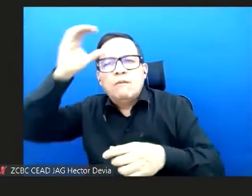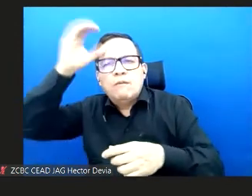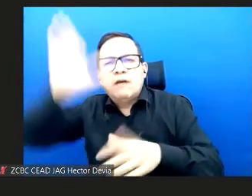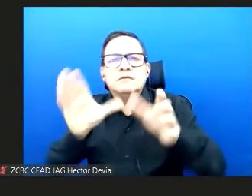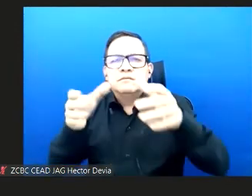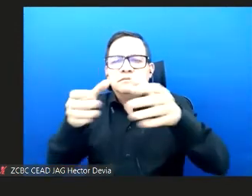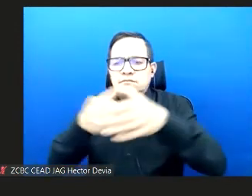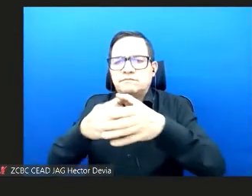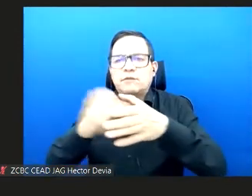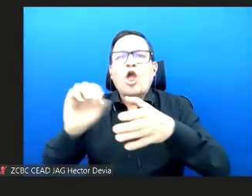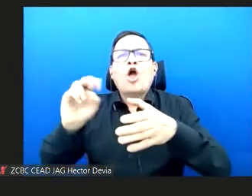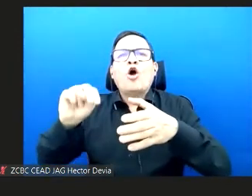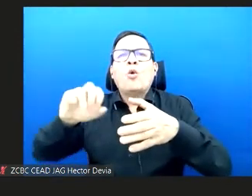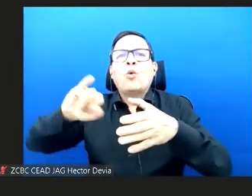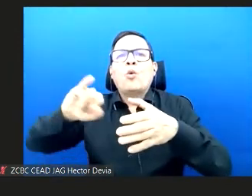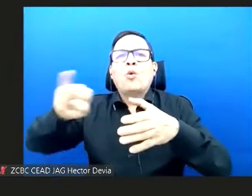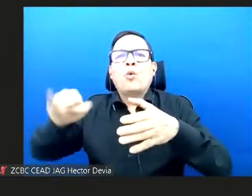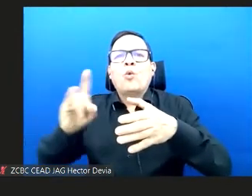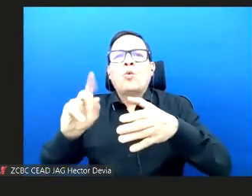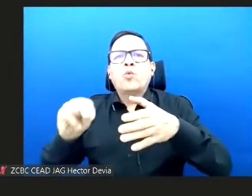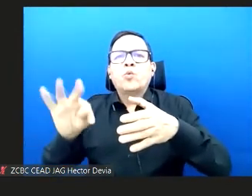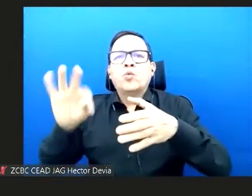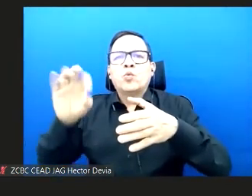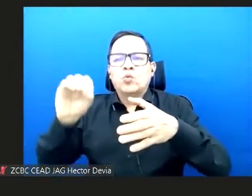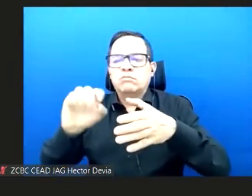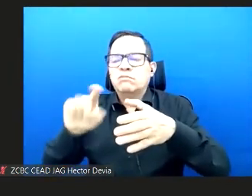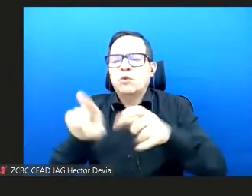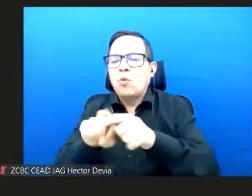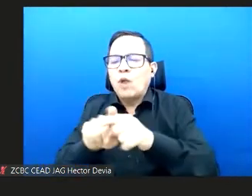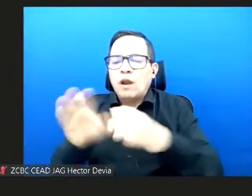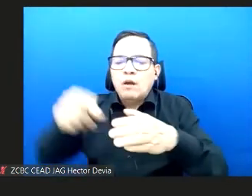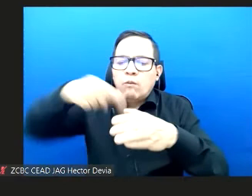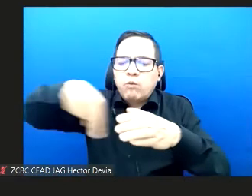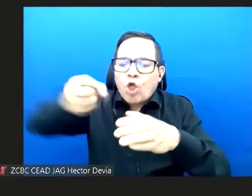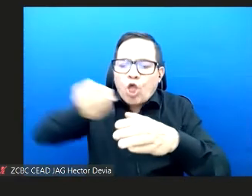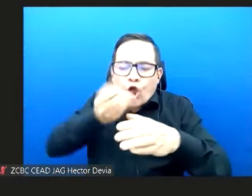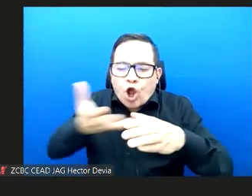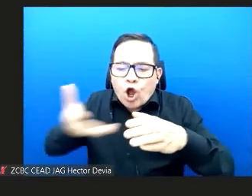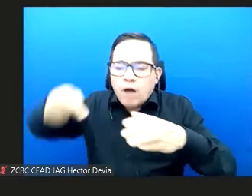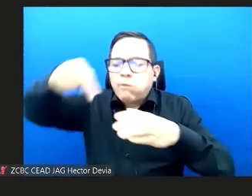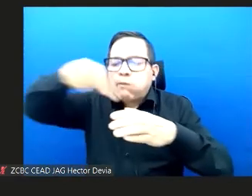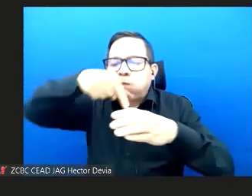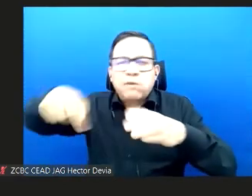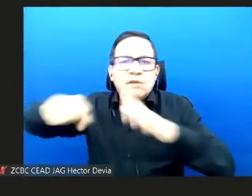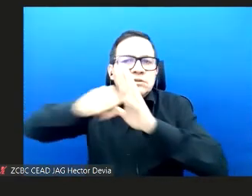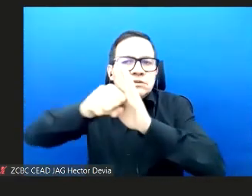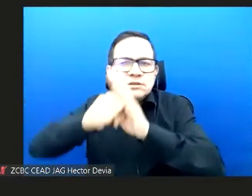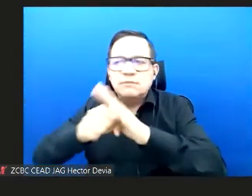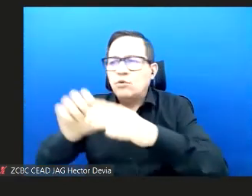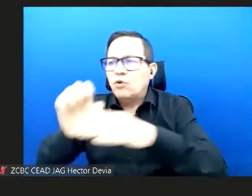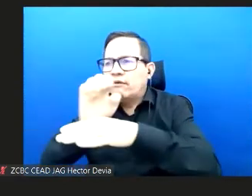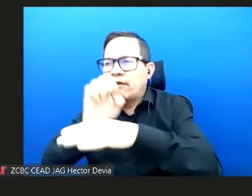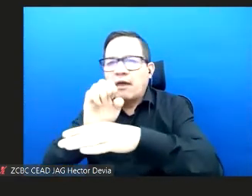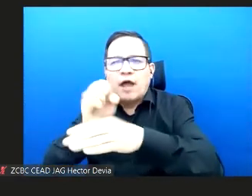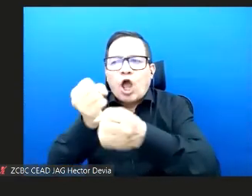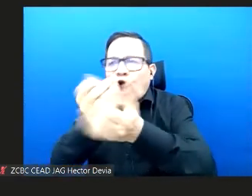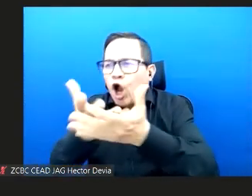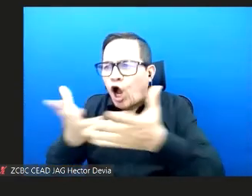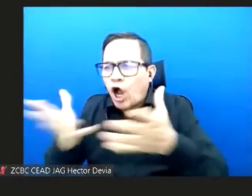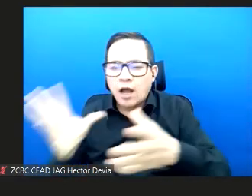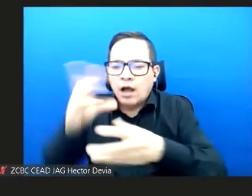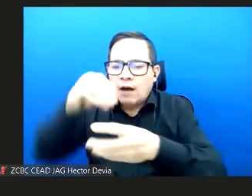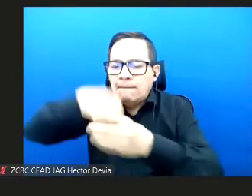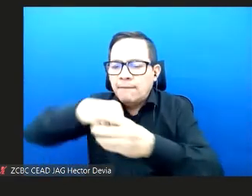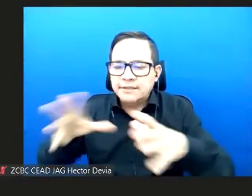¿Sí? Eh, Básicamente es una colección o agrupación de elementos, objetos, símbolos o entidades bien definidas que comparten entre